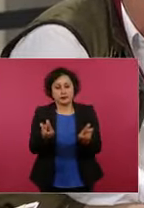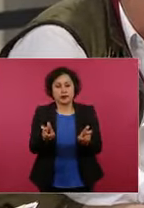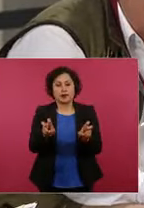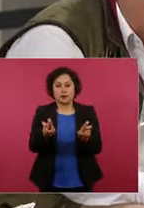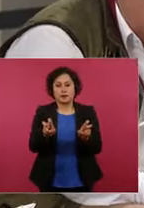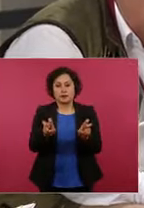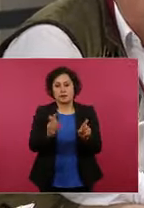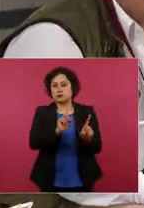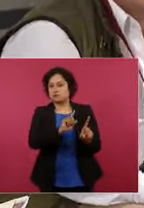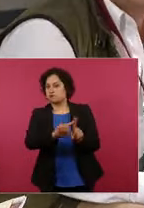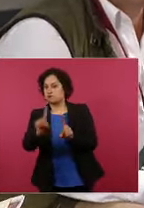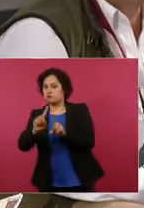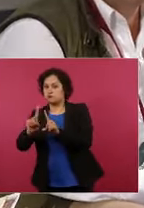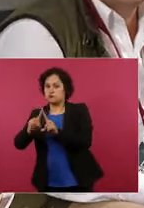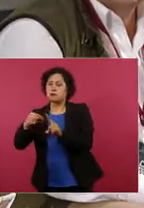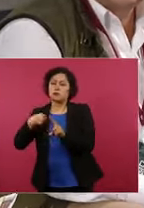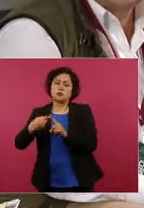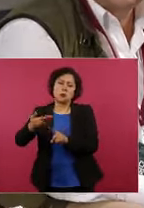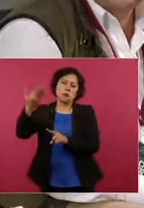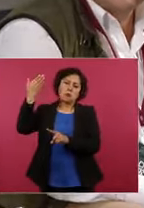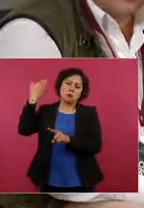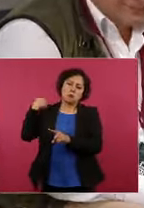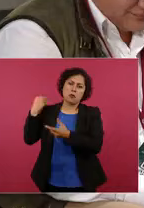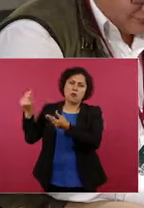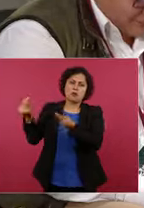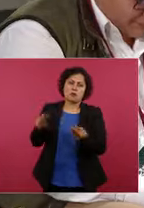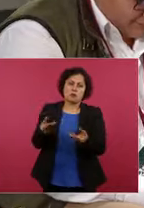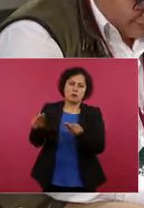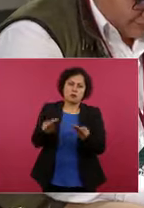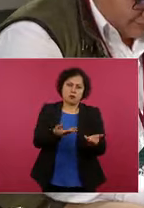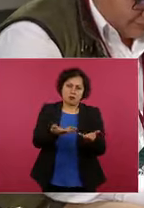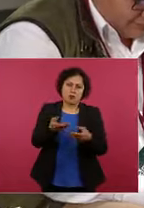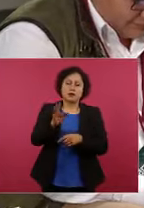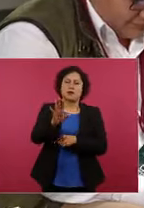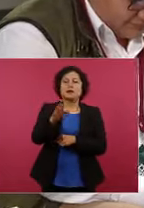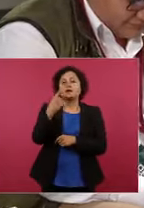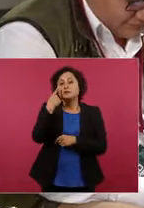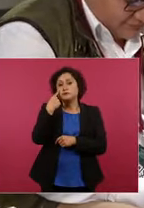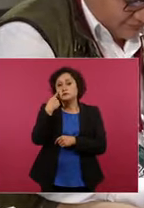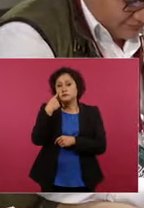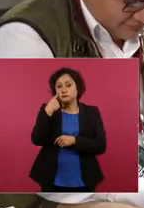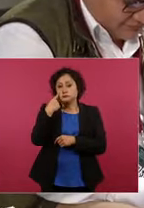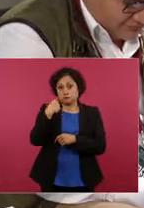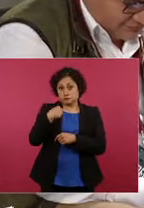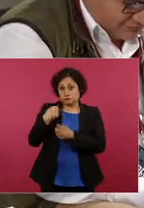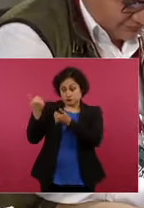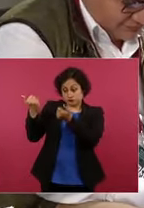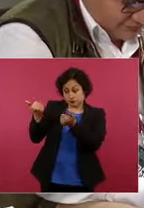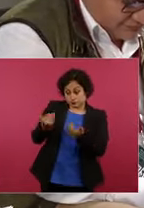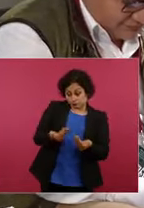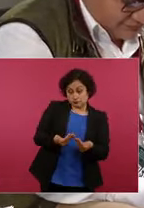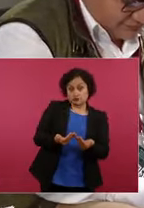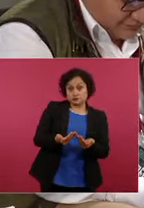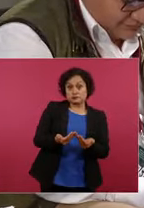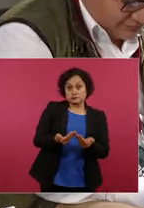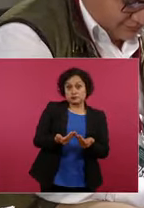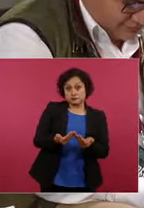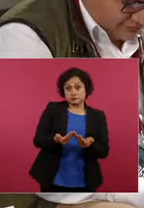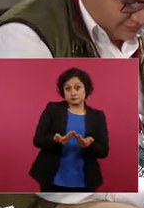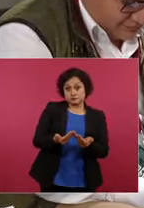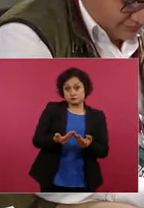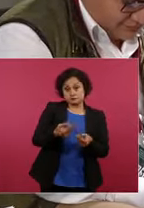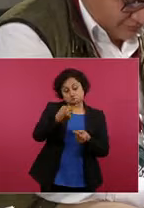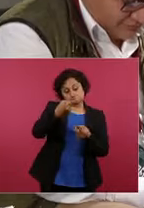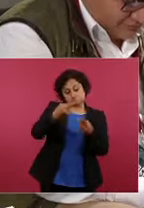aquí a la conferencia matutina. Del 100%, llevamos ahorita el